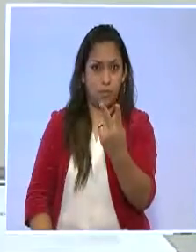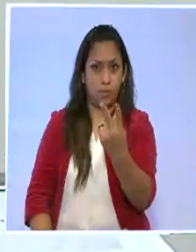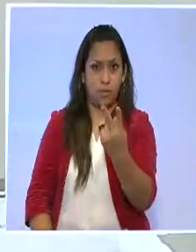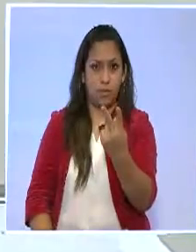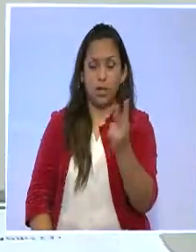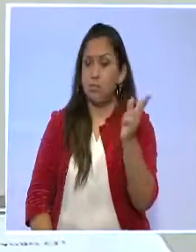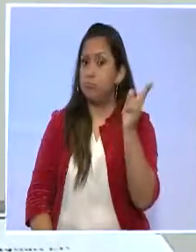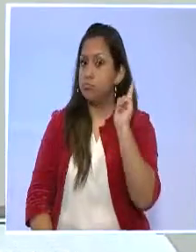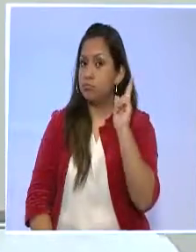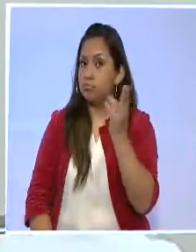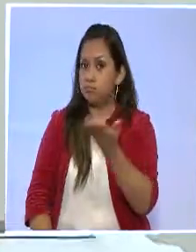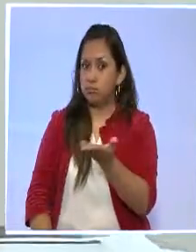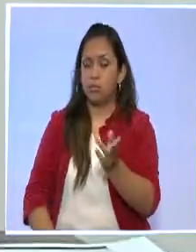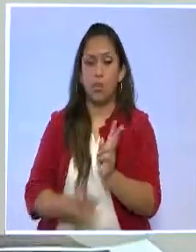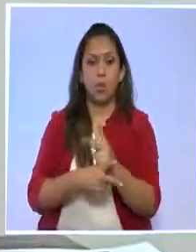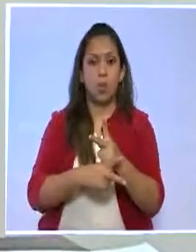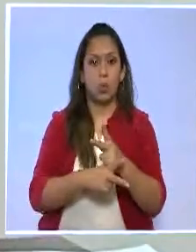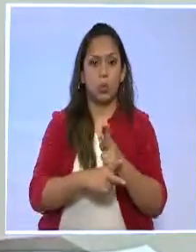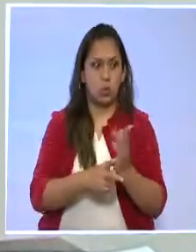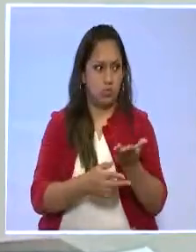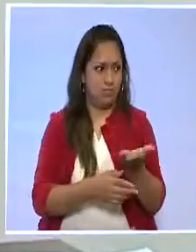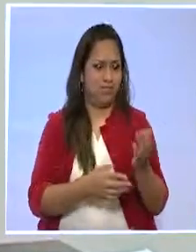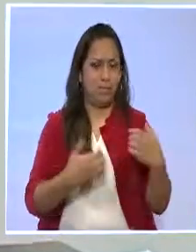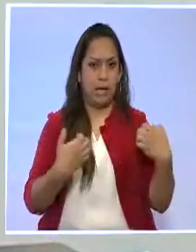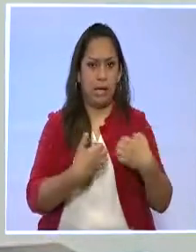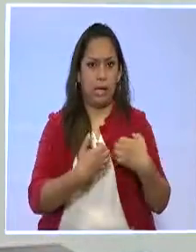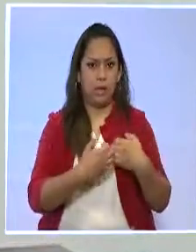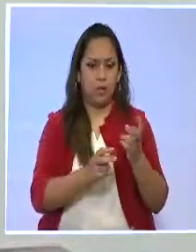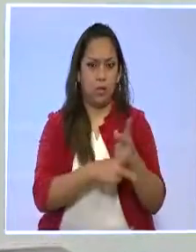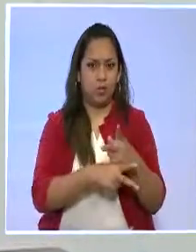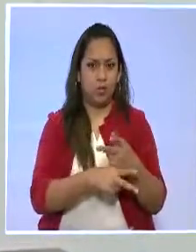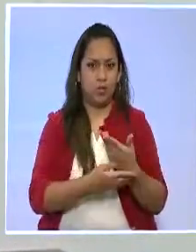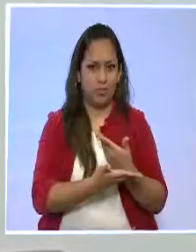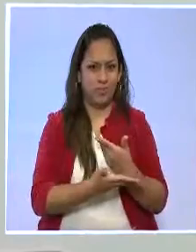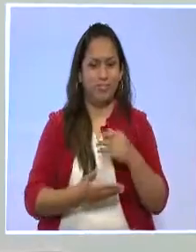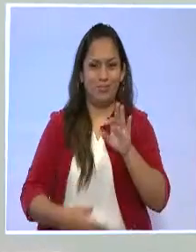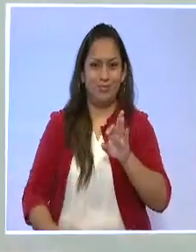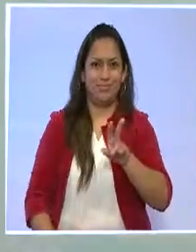un producto preparado por el equipo de producción de los medios legislativos